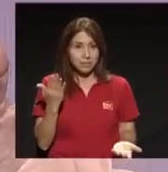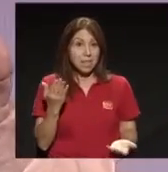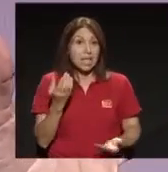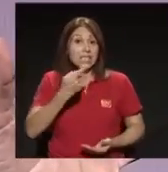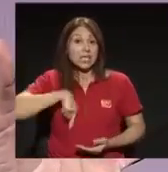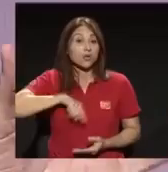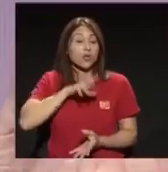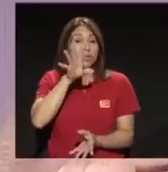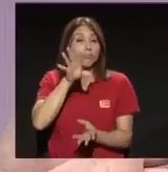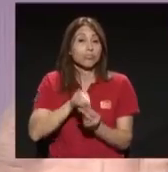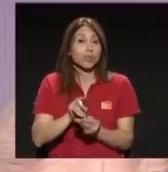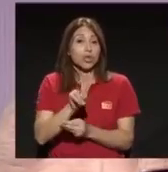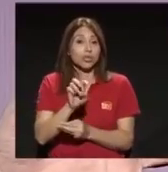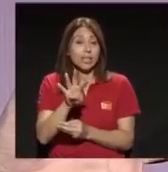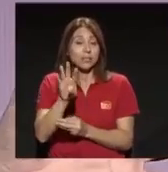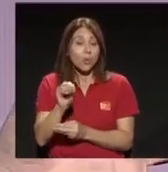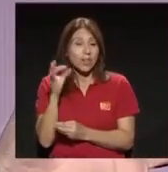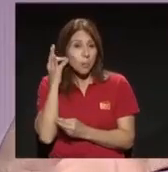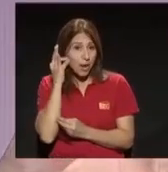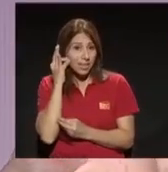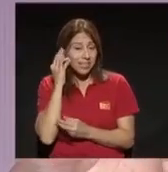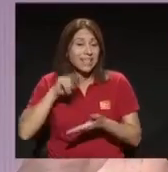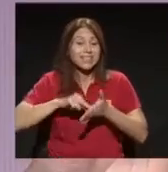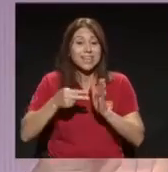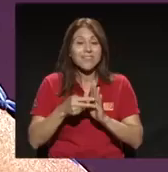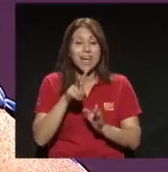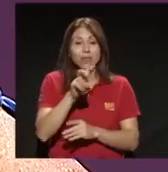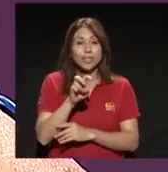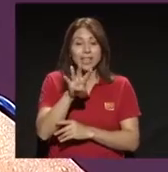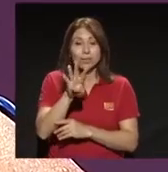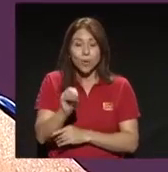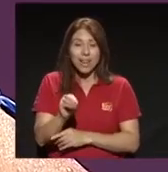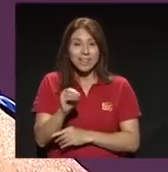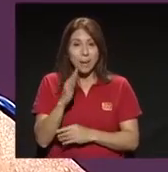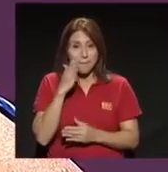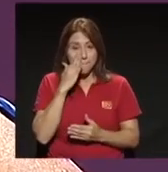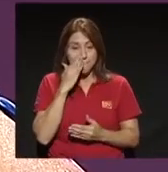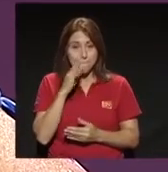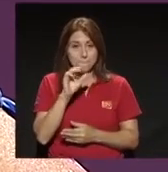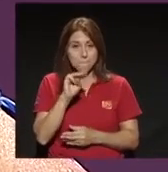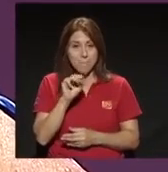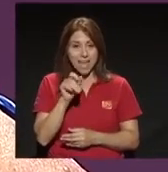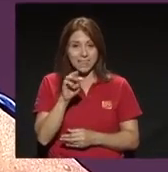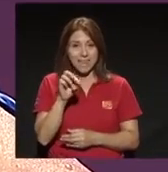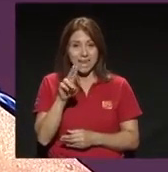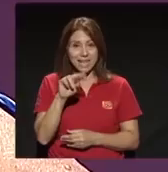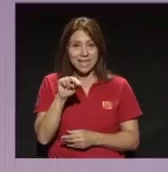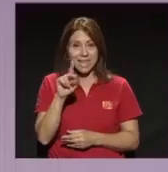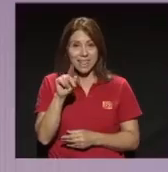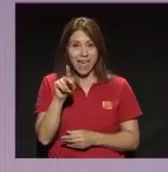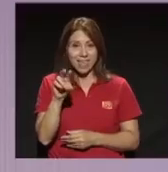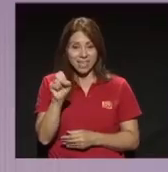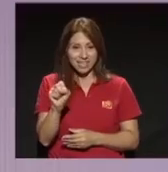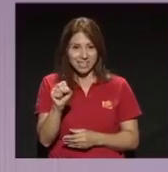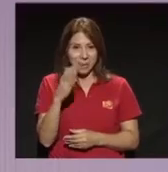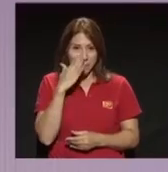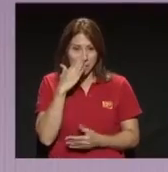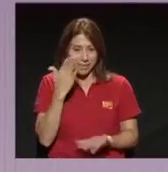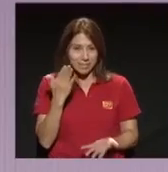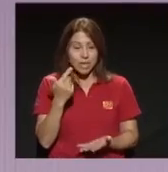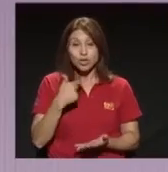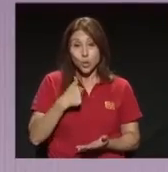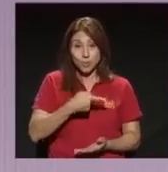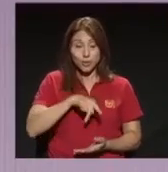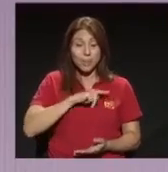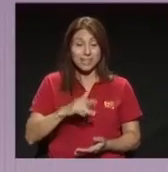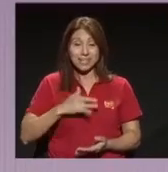240 mujeres ahí hay 240 maternidad es verdad entonces yo no personal siento que ha sido